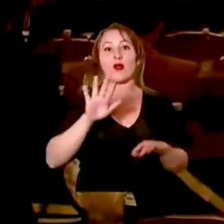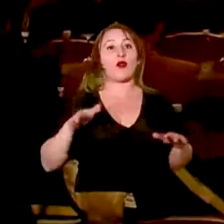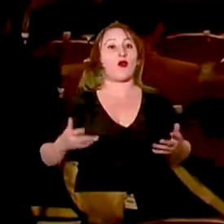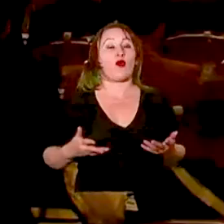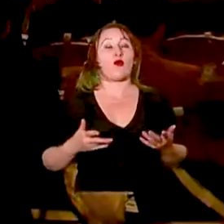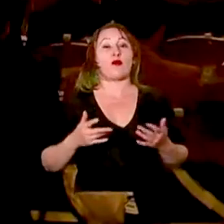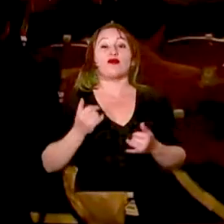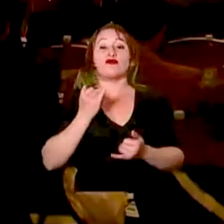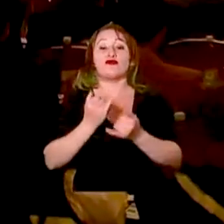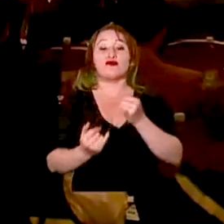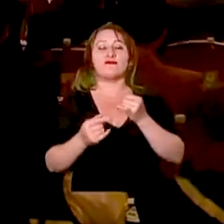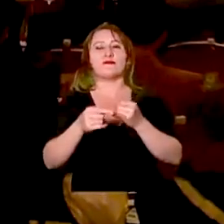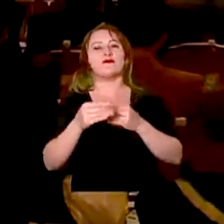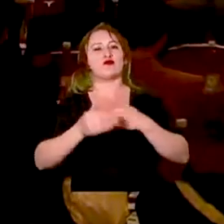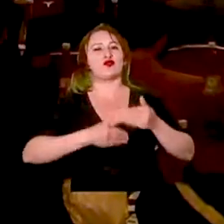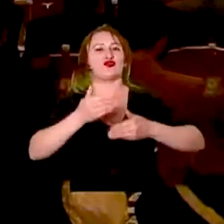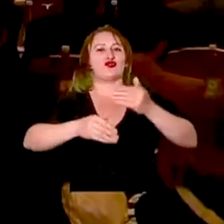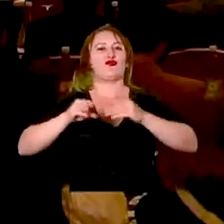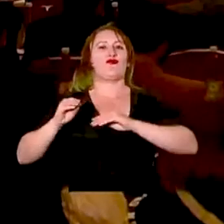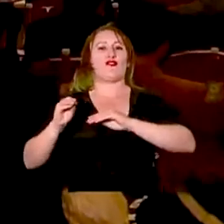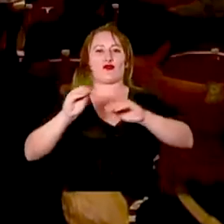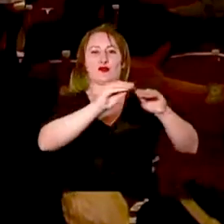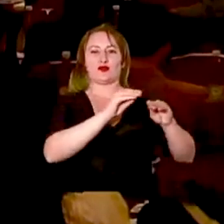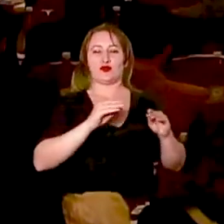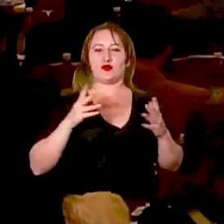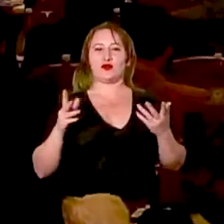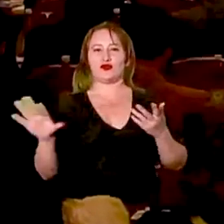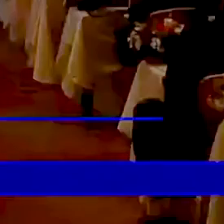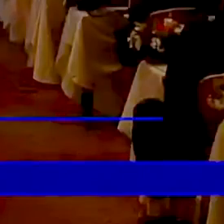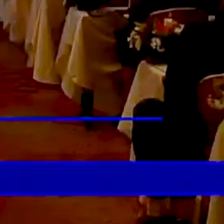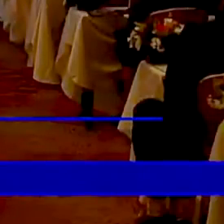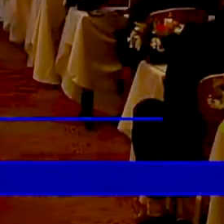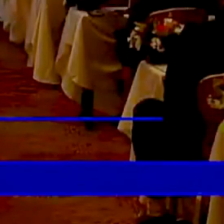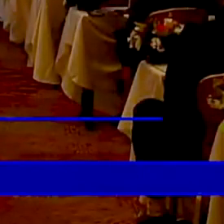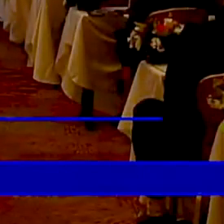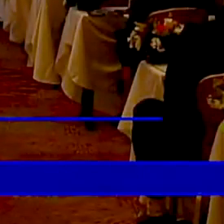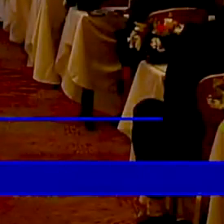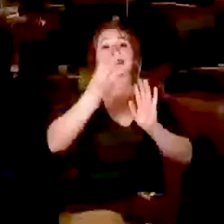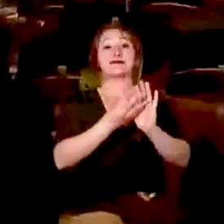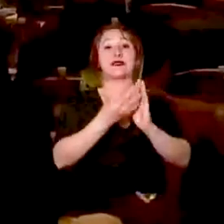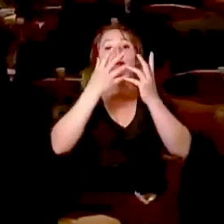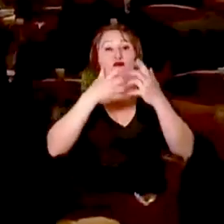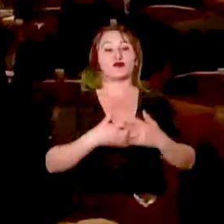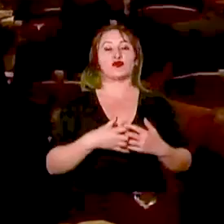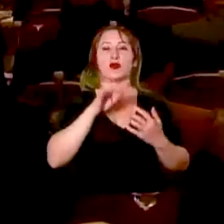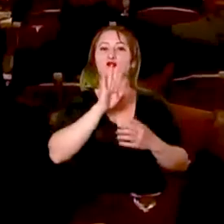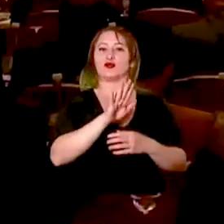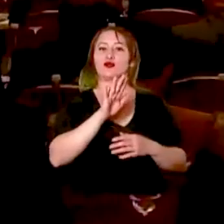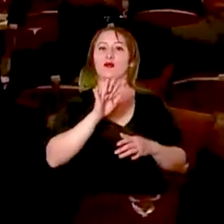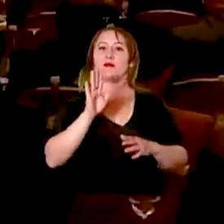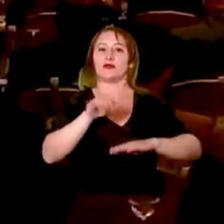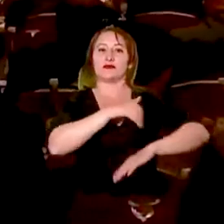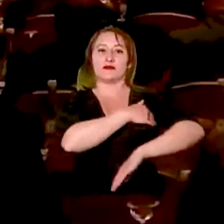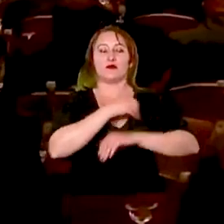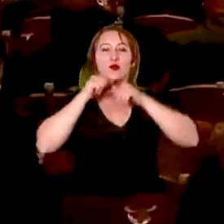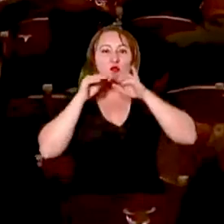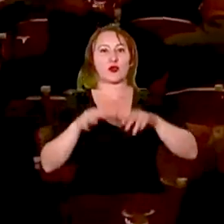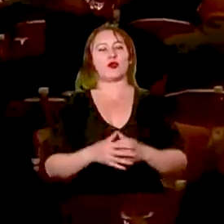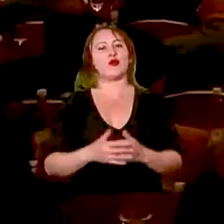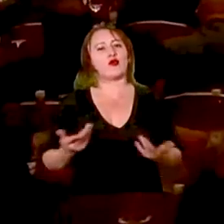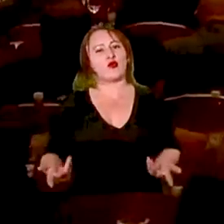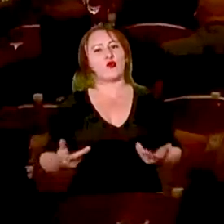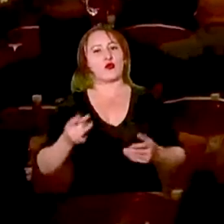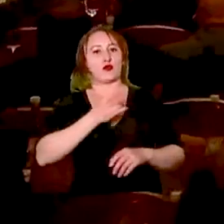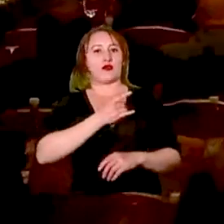estamos terminando el proceso de formación y capacitación a áreas del Ministerio Público a través